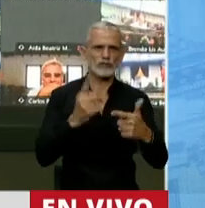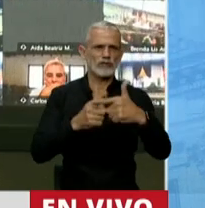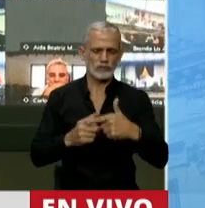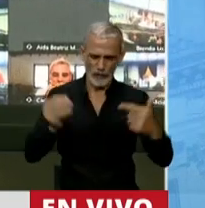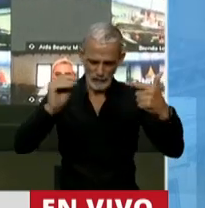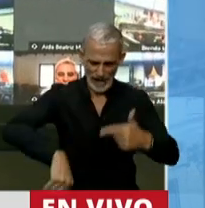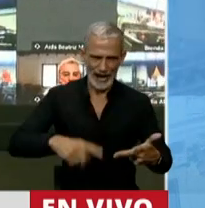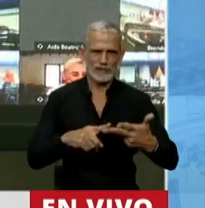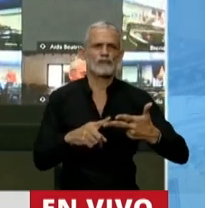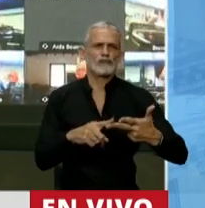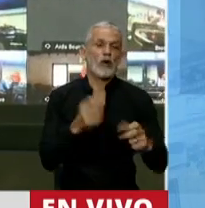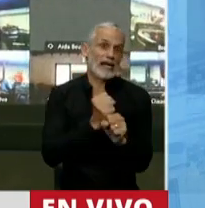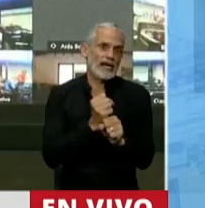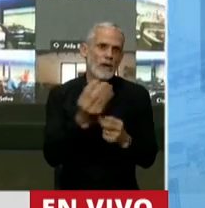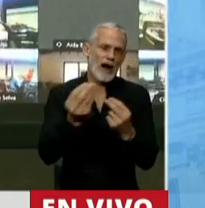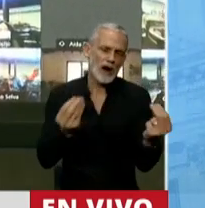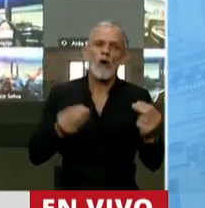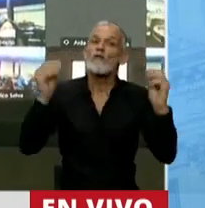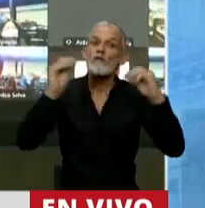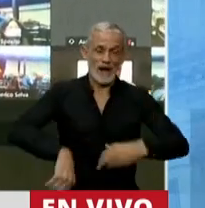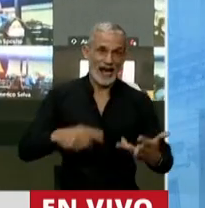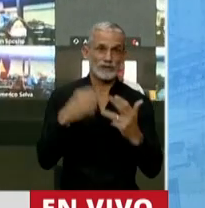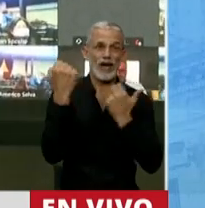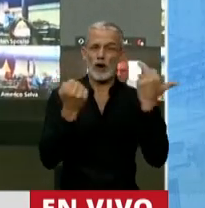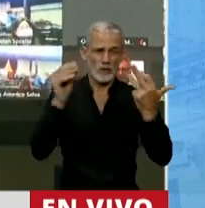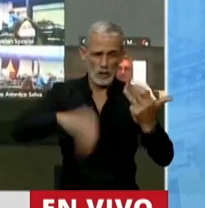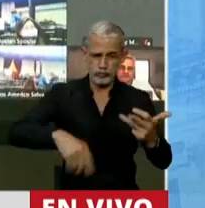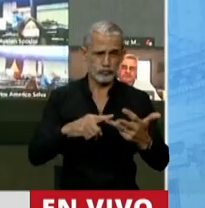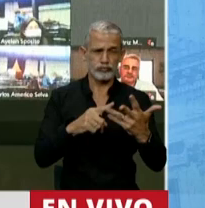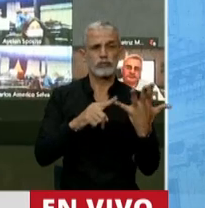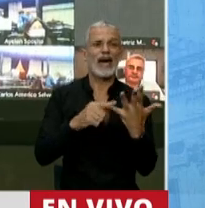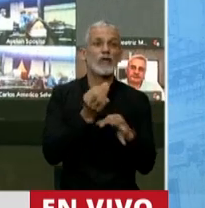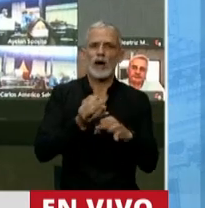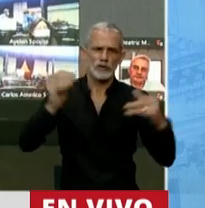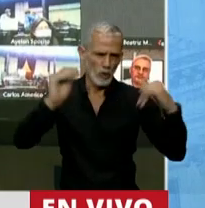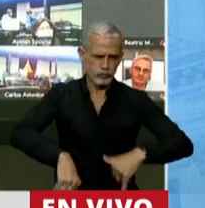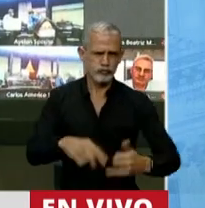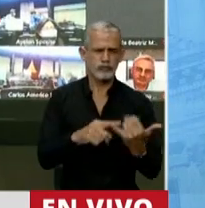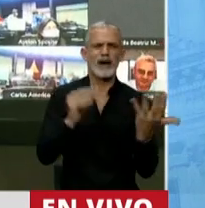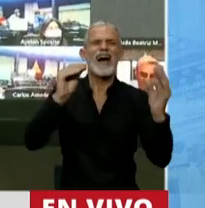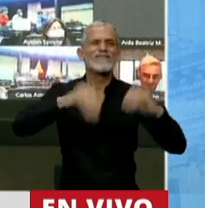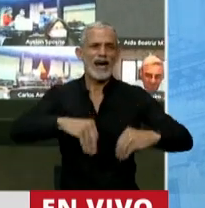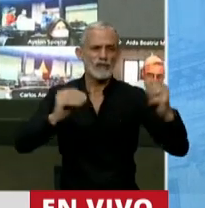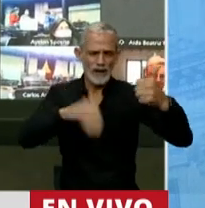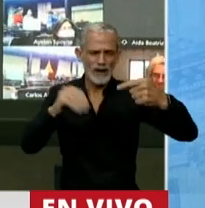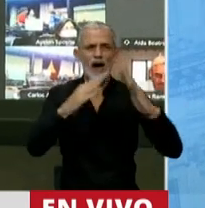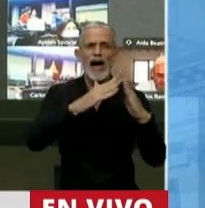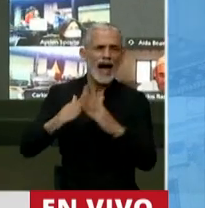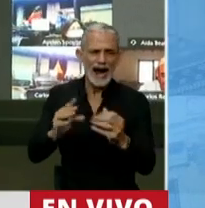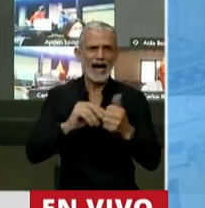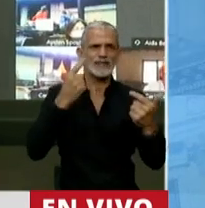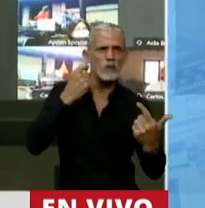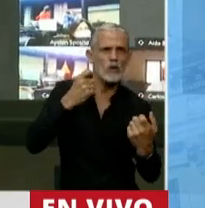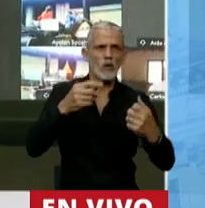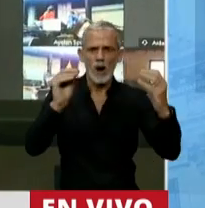estadística, fracasó en el trabajo, fracasó en economía, fracasó en educación, fracasó en vivienda, en